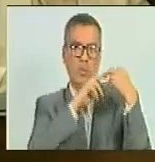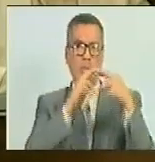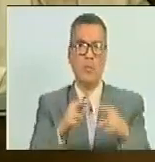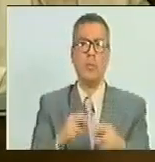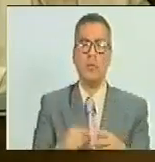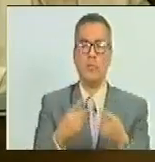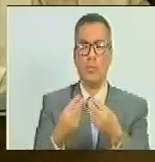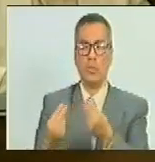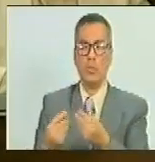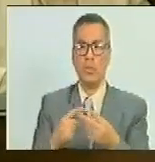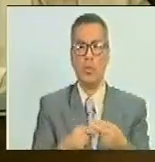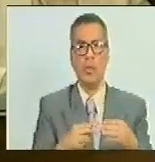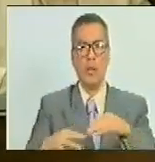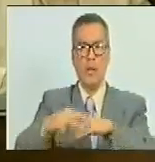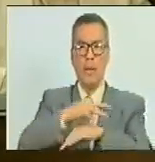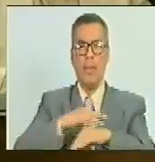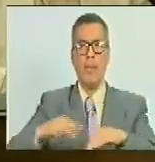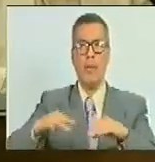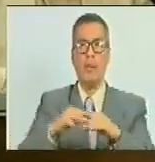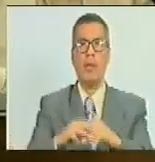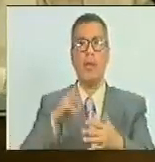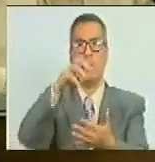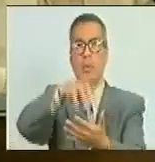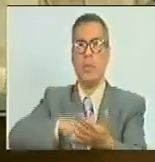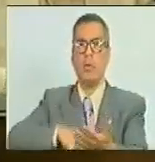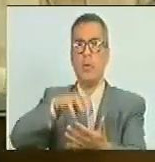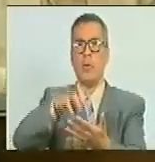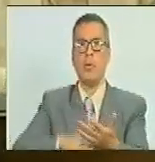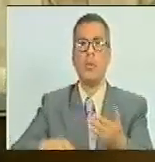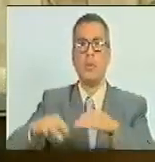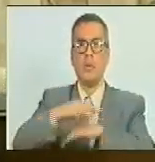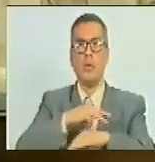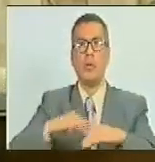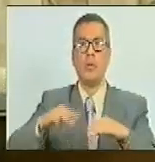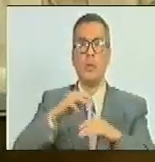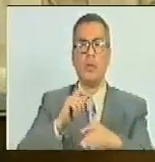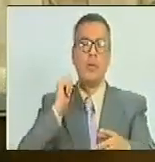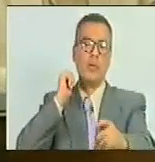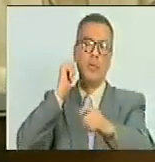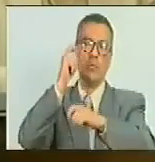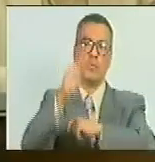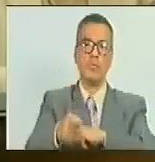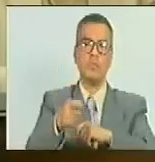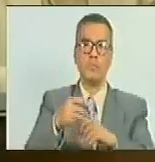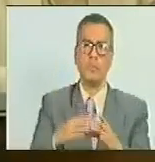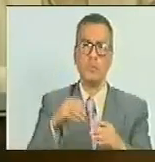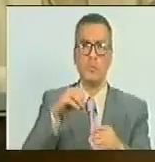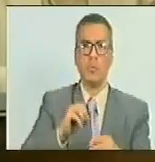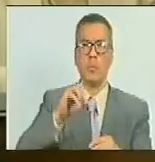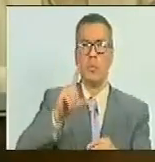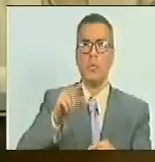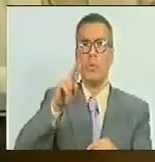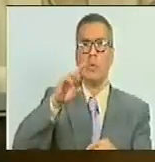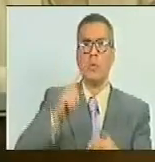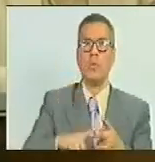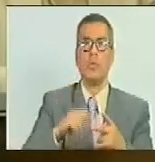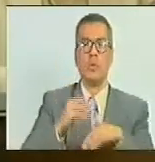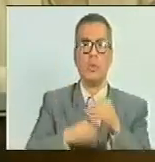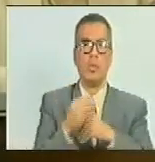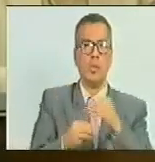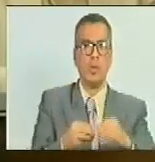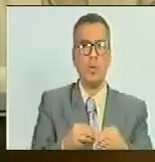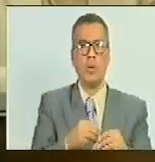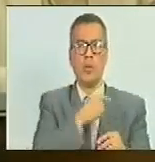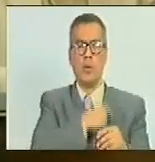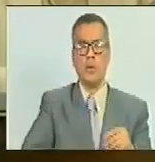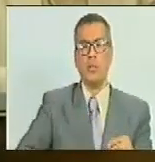responsabilidades en el Ministerio de Agricultura, en el Ministerio de Pesca y Acuicultura, designado por el